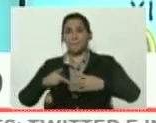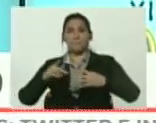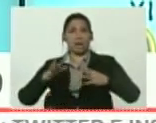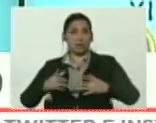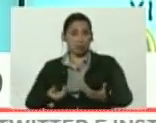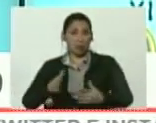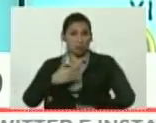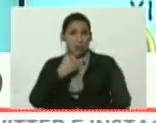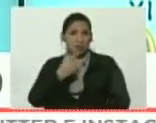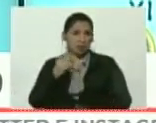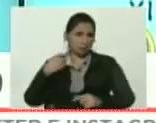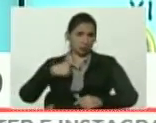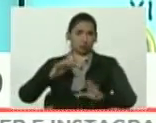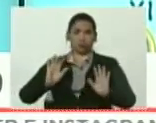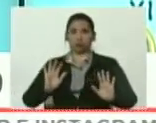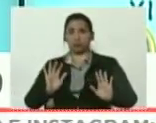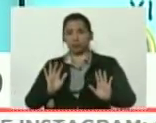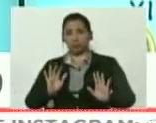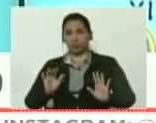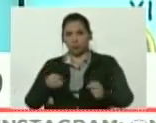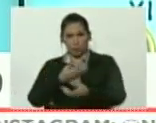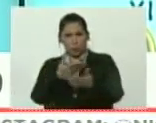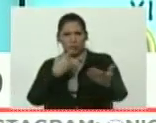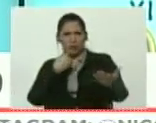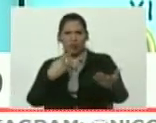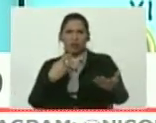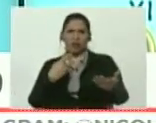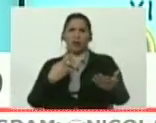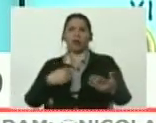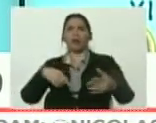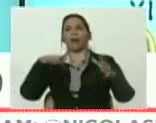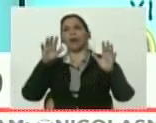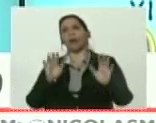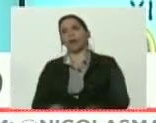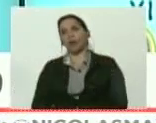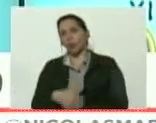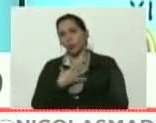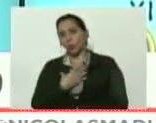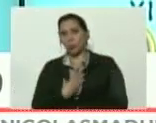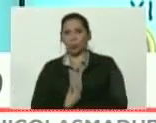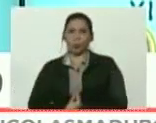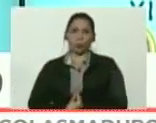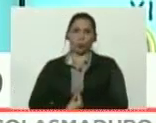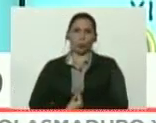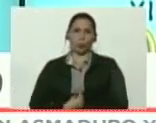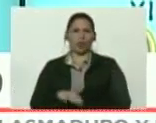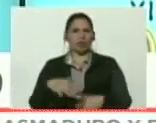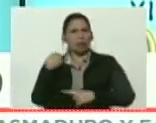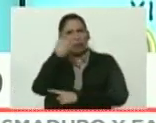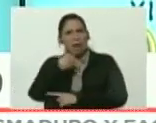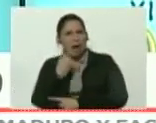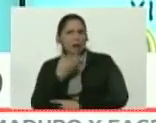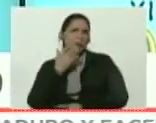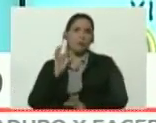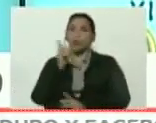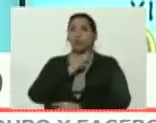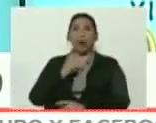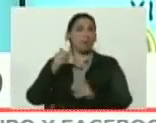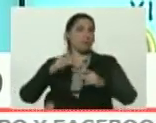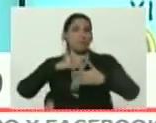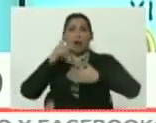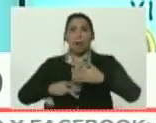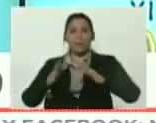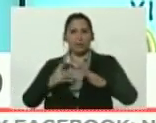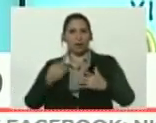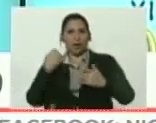yo. Y ustedes dirían, ay, qué triste. ¿Qué cara pondrían si yo digo no hay plan vacacional? Pongan una